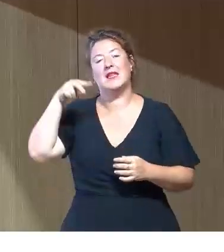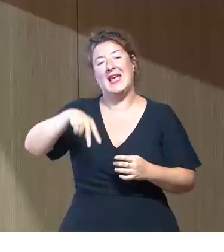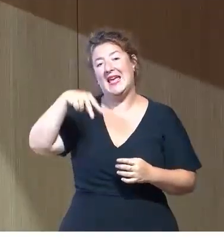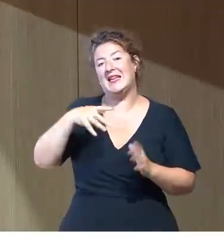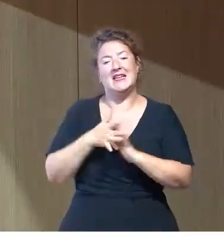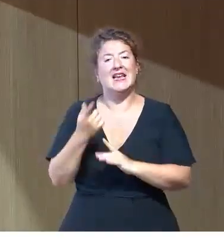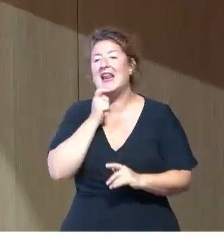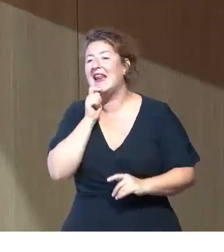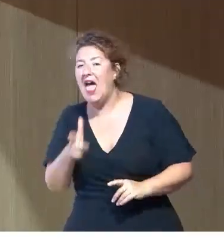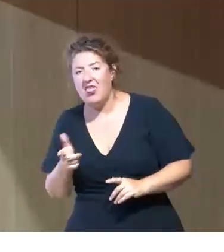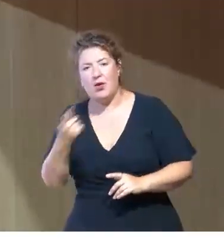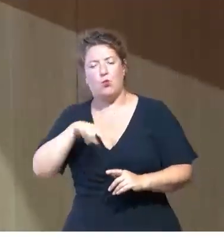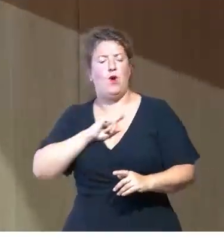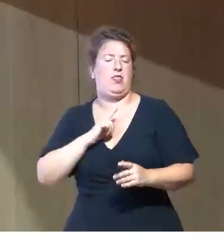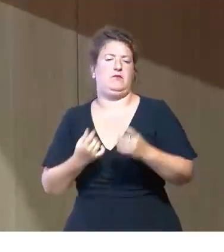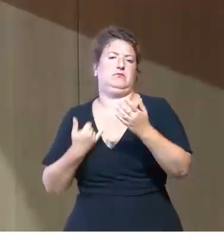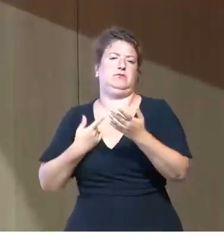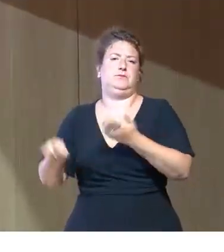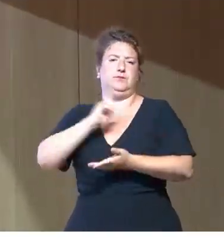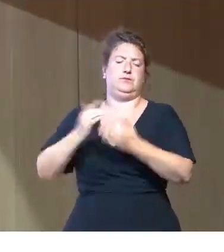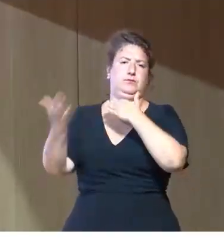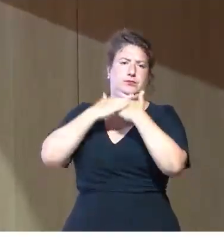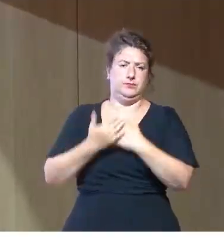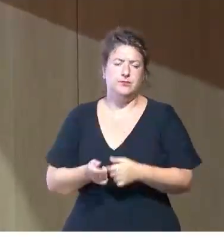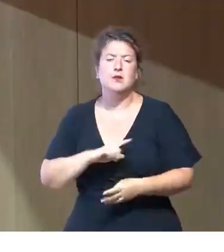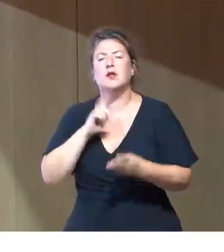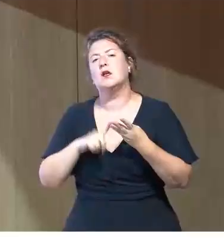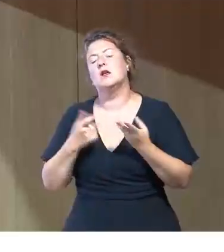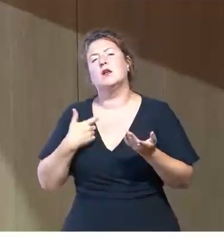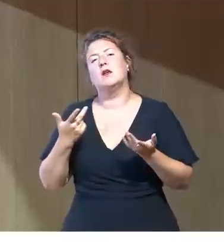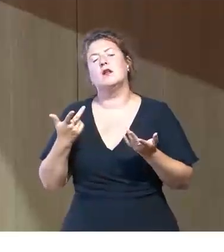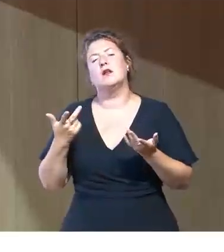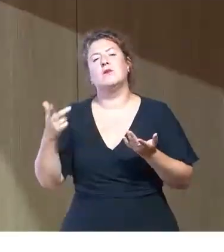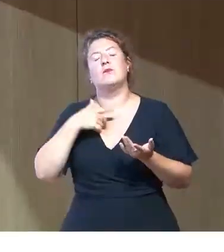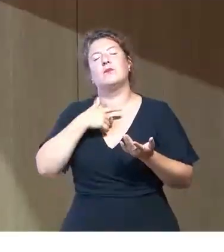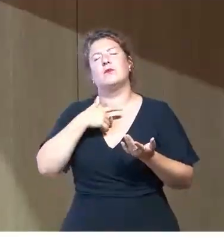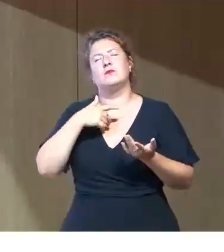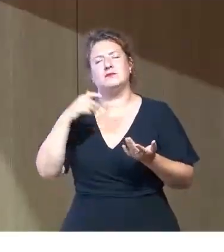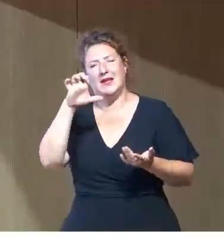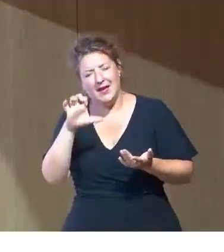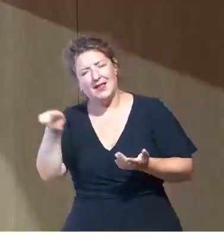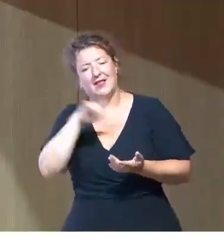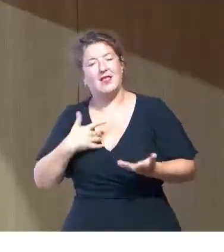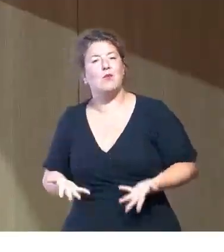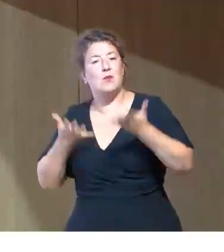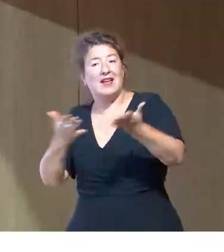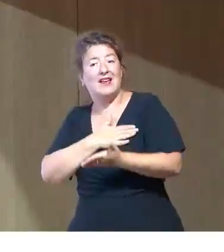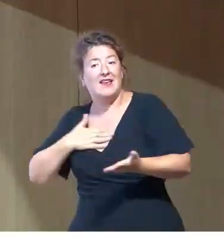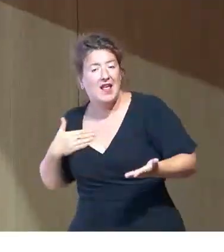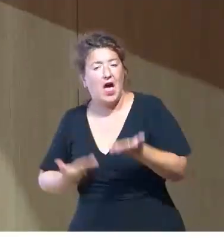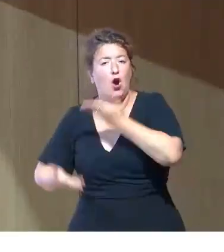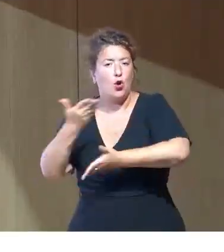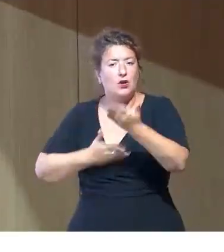no dejar que nadie nos pise nuestros derechos con la e de estar a disposición de quienes quieran colaborar con nosotros en esta lucha